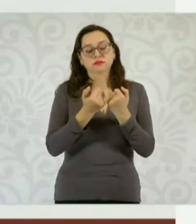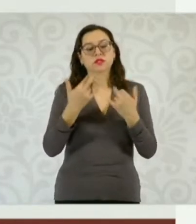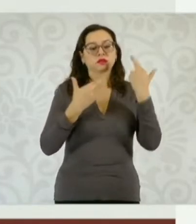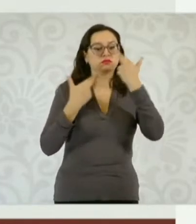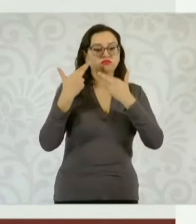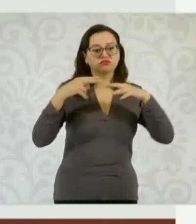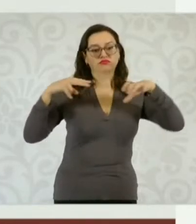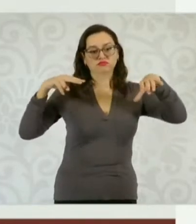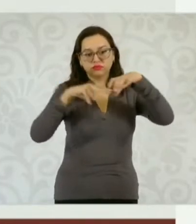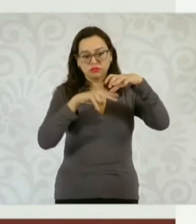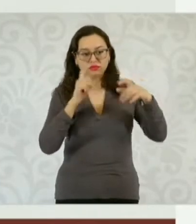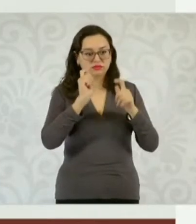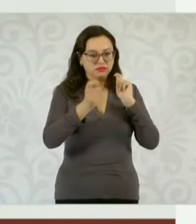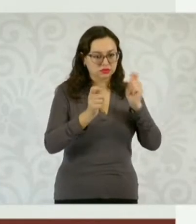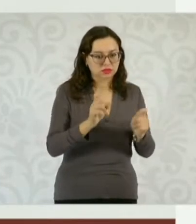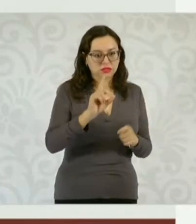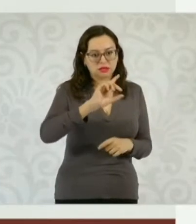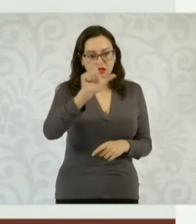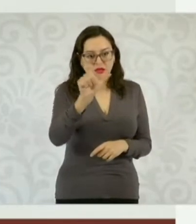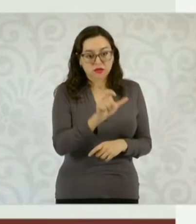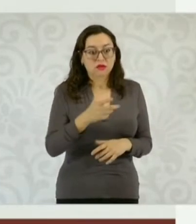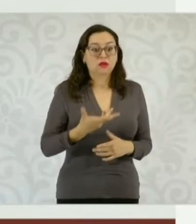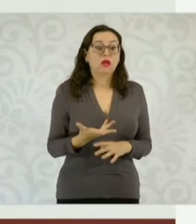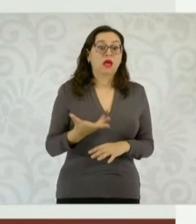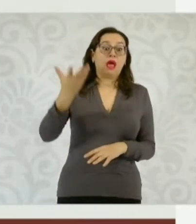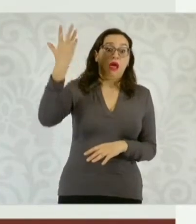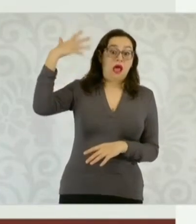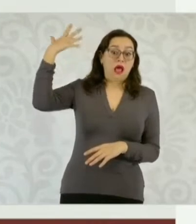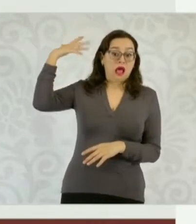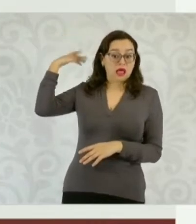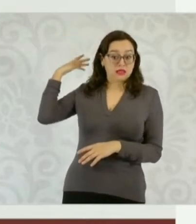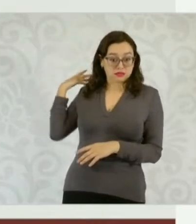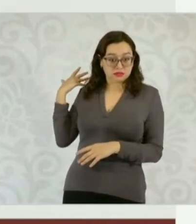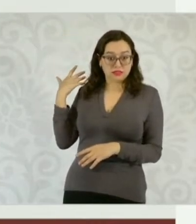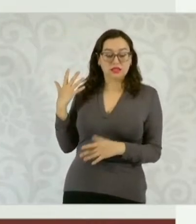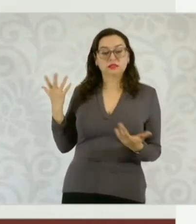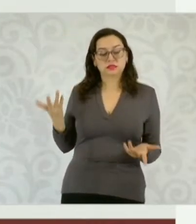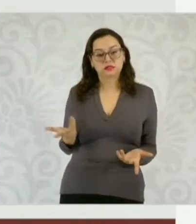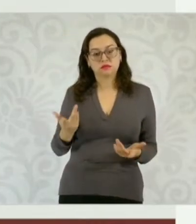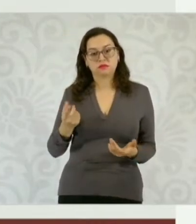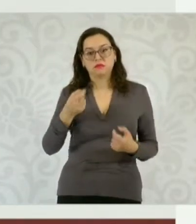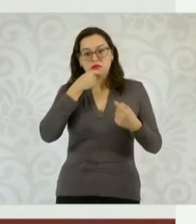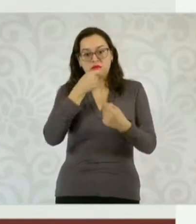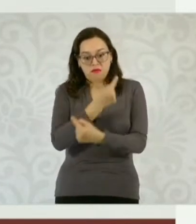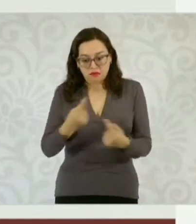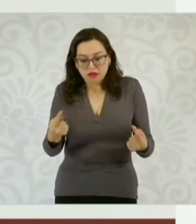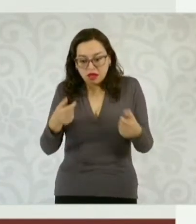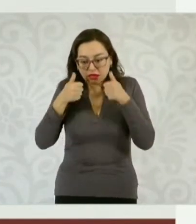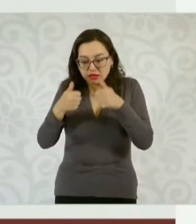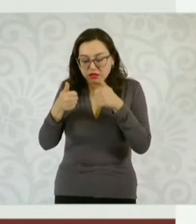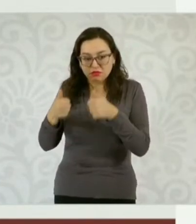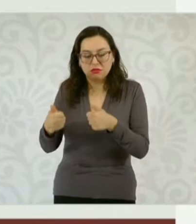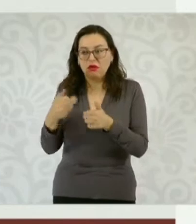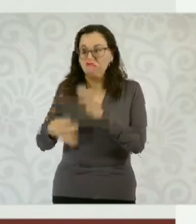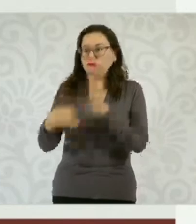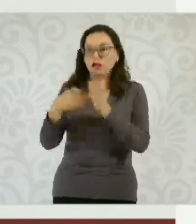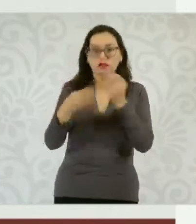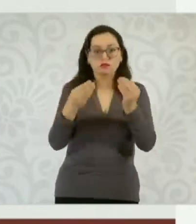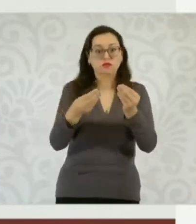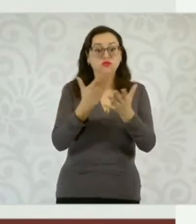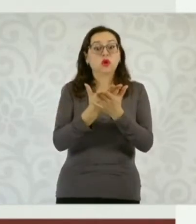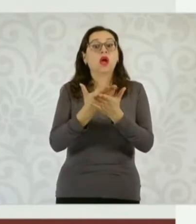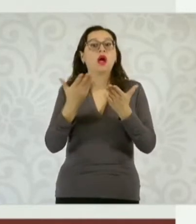Hace unos años, un par de años, pediatría, por ejemplo, era una de las que teníamos mayores vacancias. Hoy, afortunadamente, se ha ido logrando